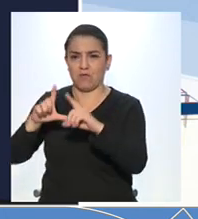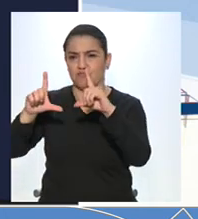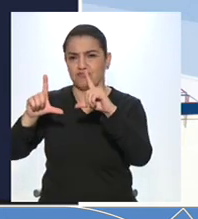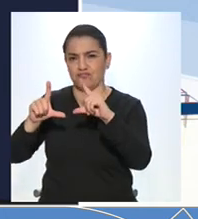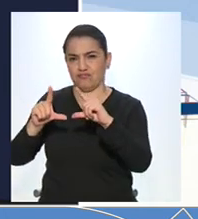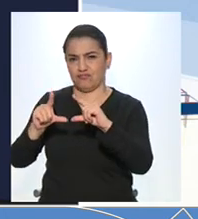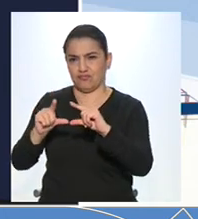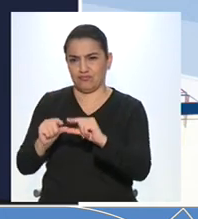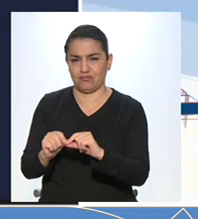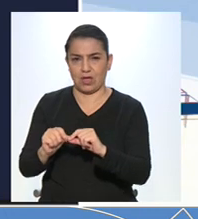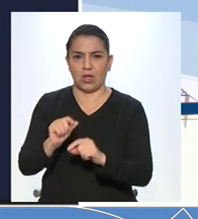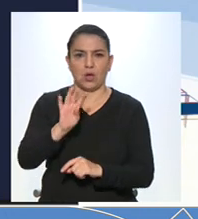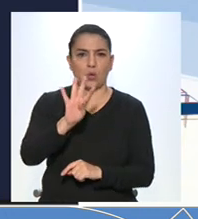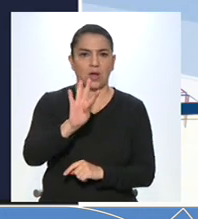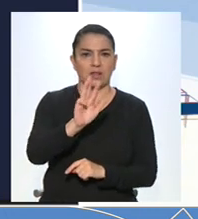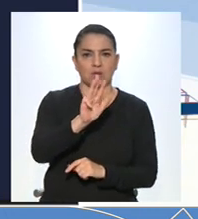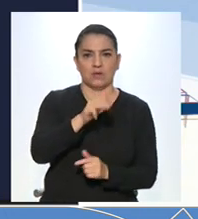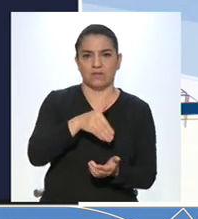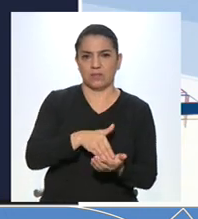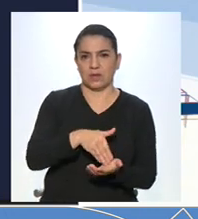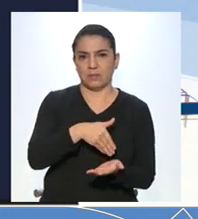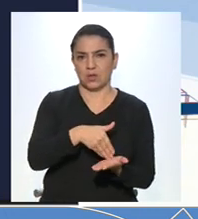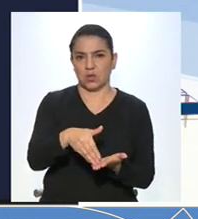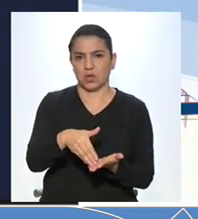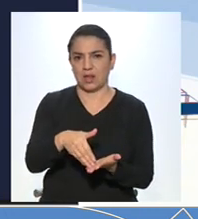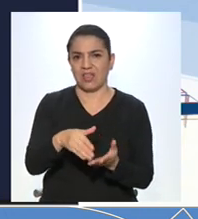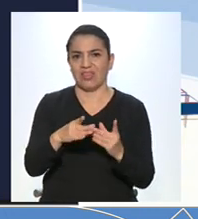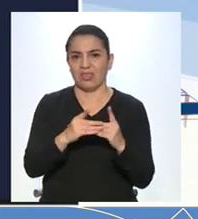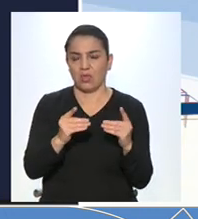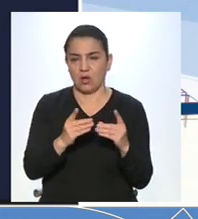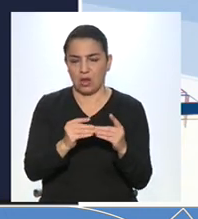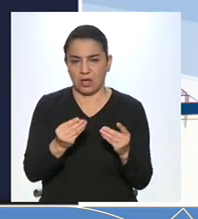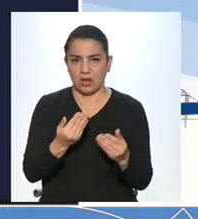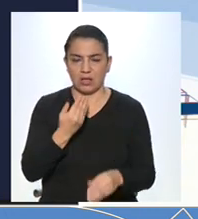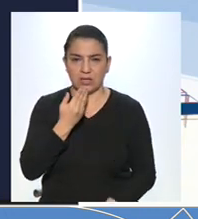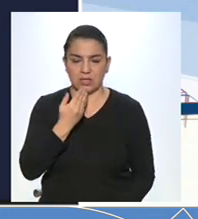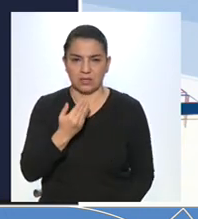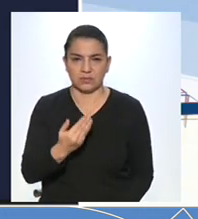los 49.000 millones de dólares. Por su parte,